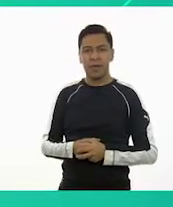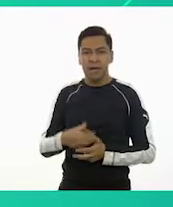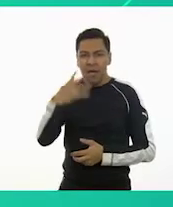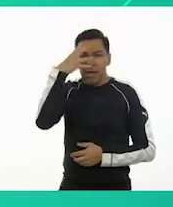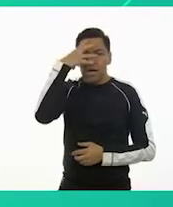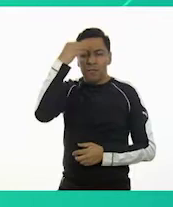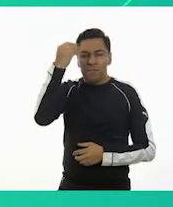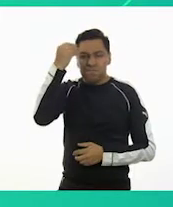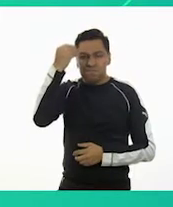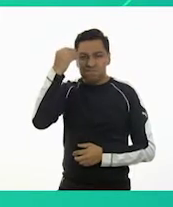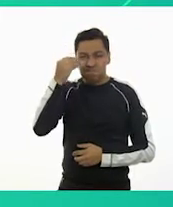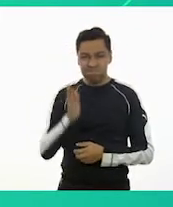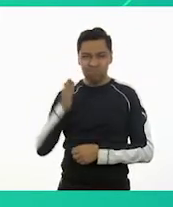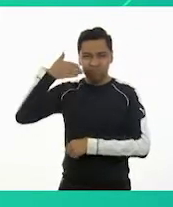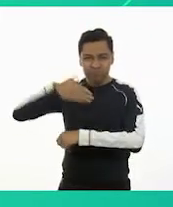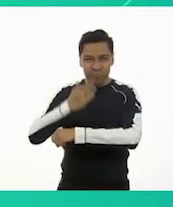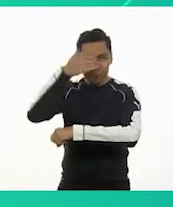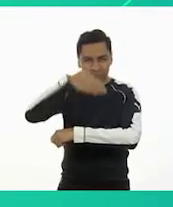marina.